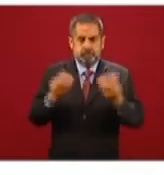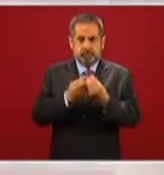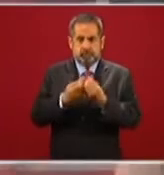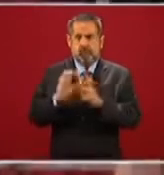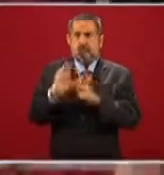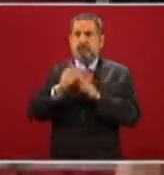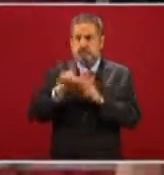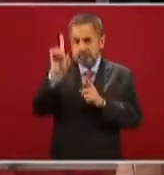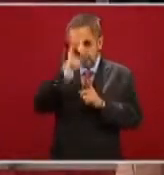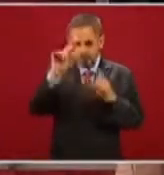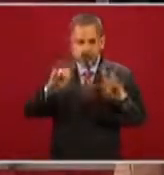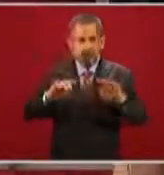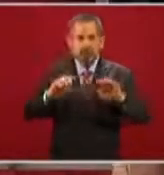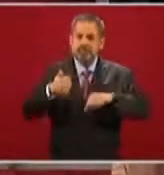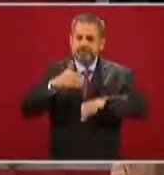calidad moral.